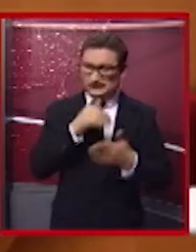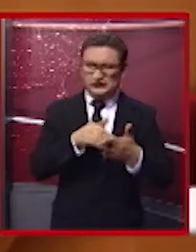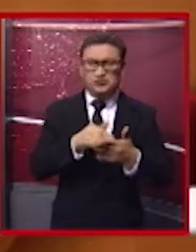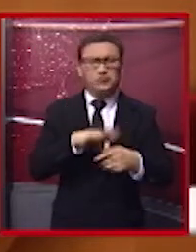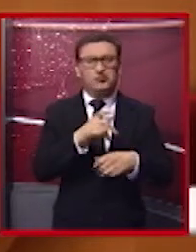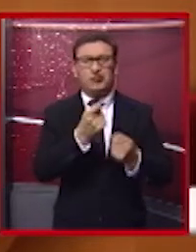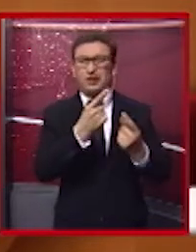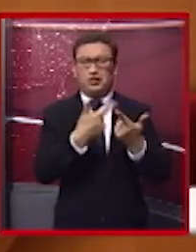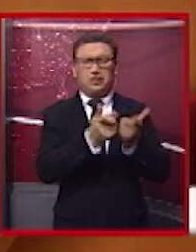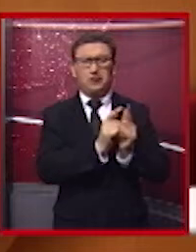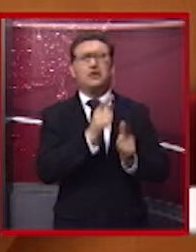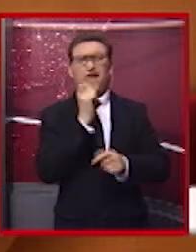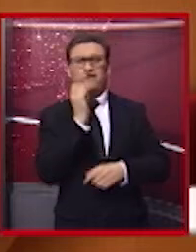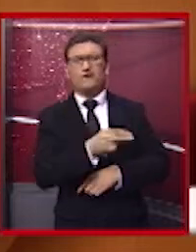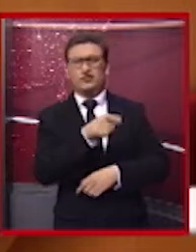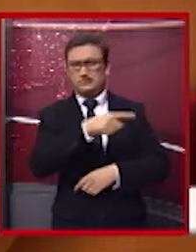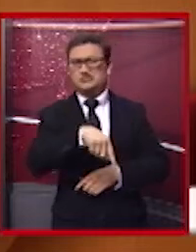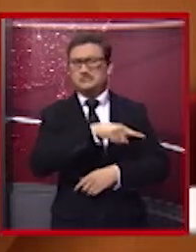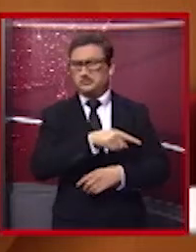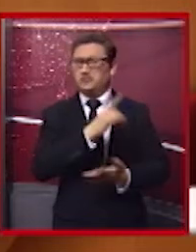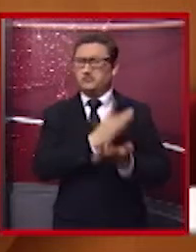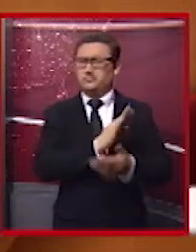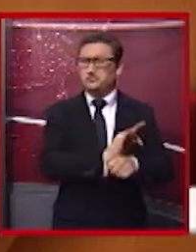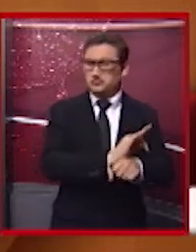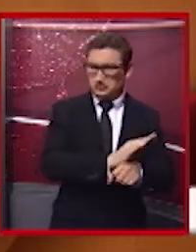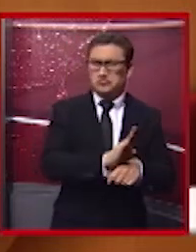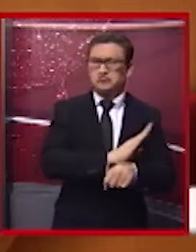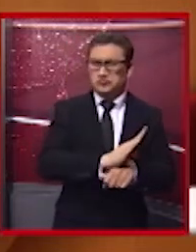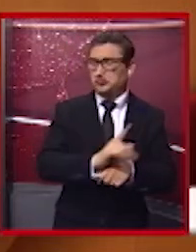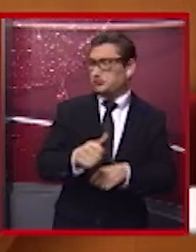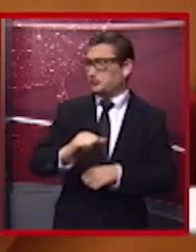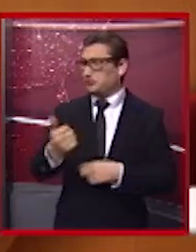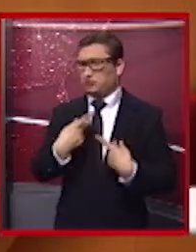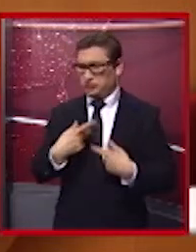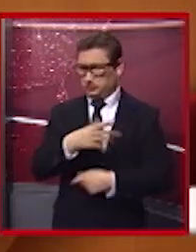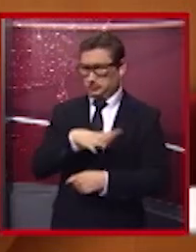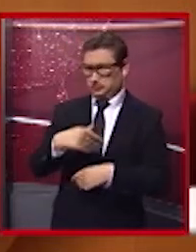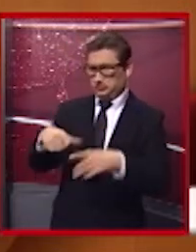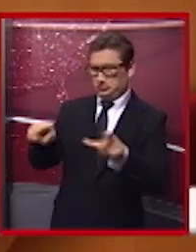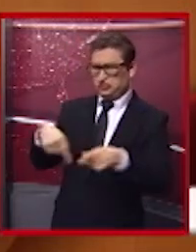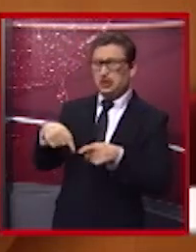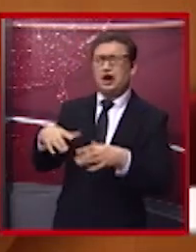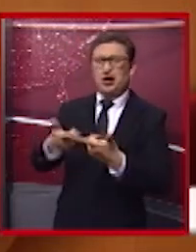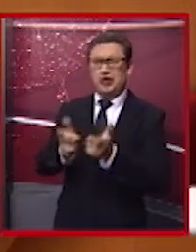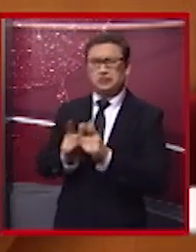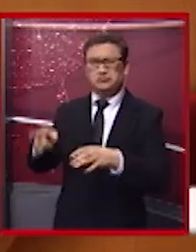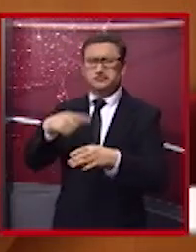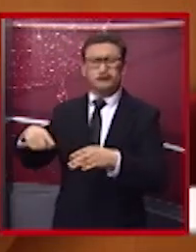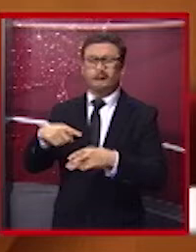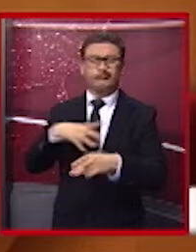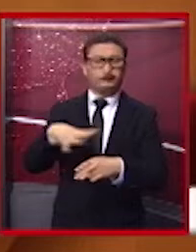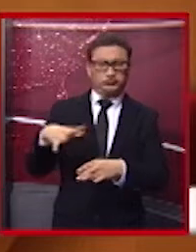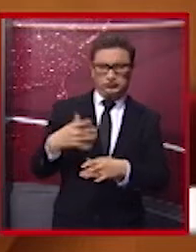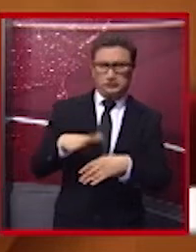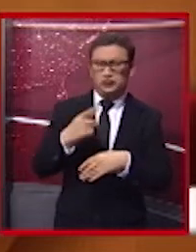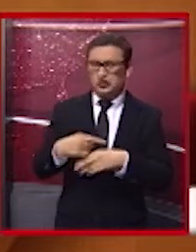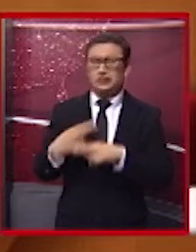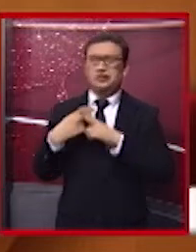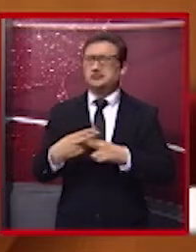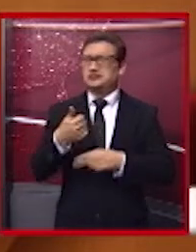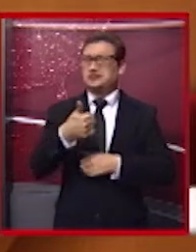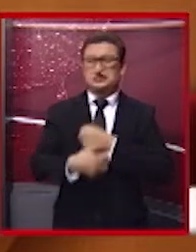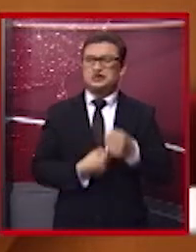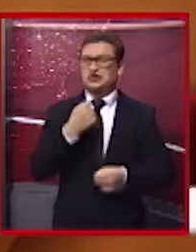privilegios de unos cuantos, la exclusión de las mayorías en el contexto de este sexenio marcado por